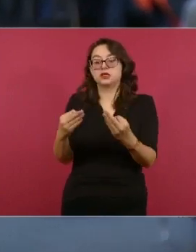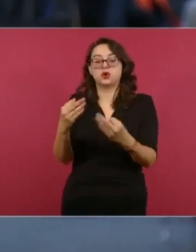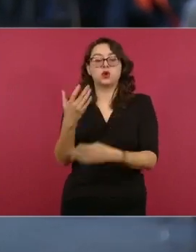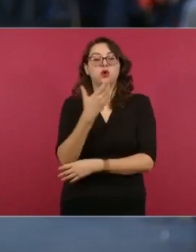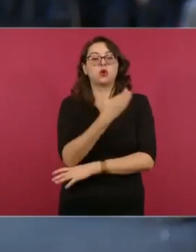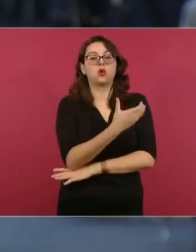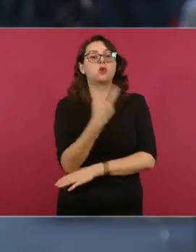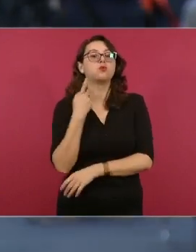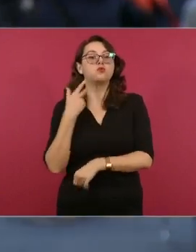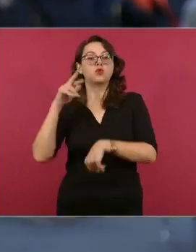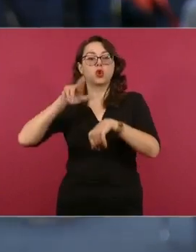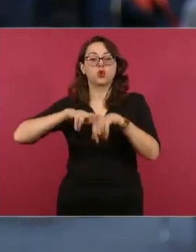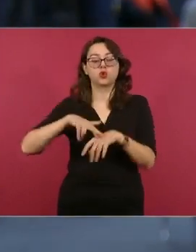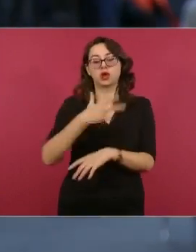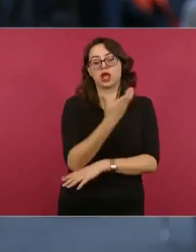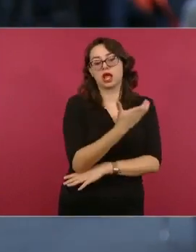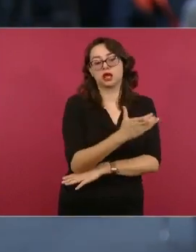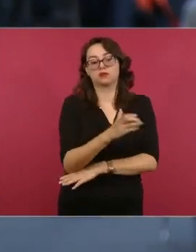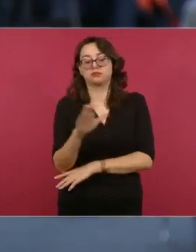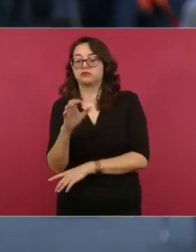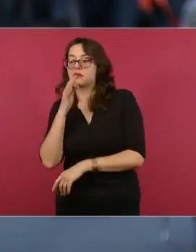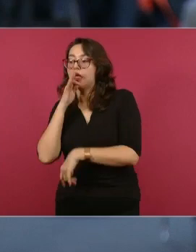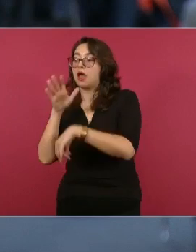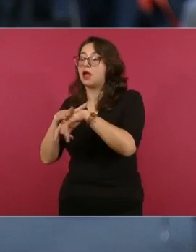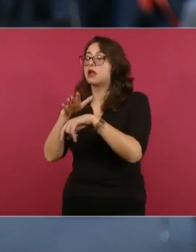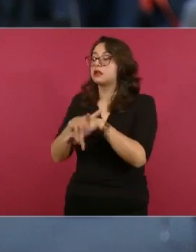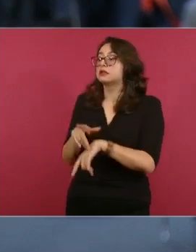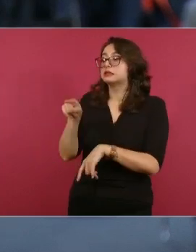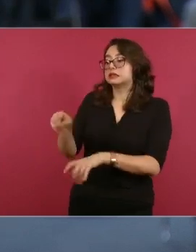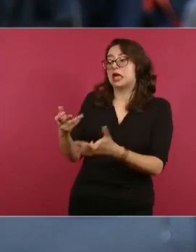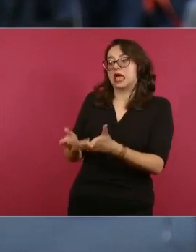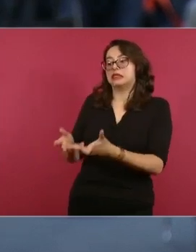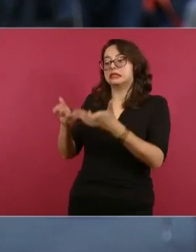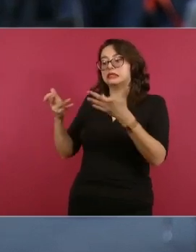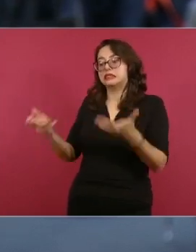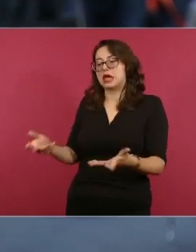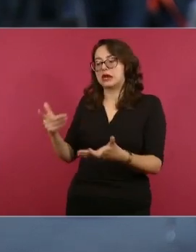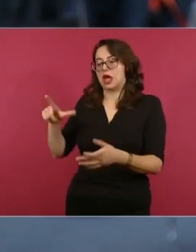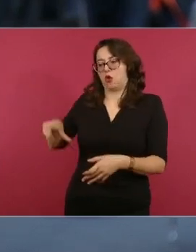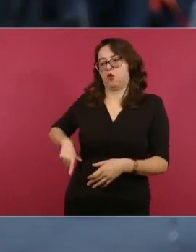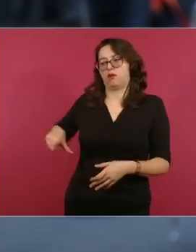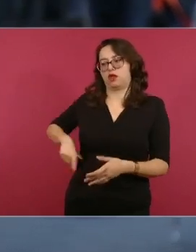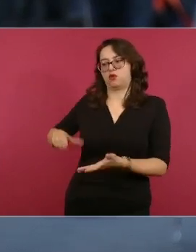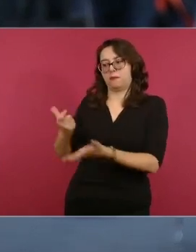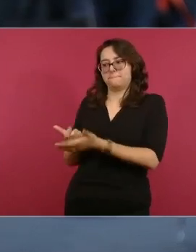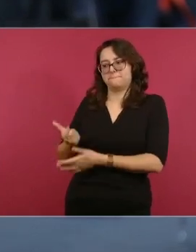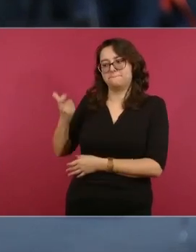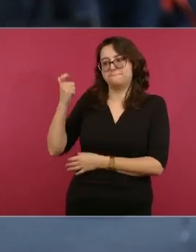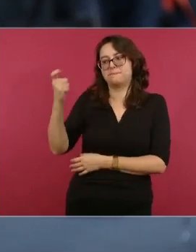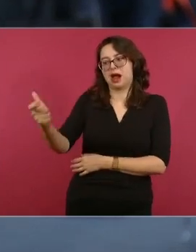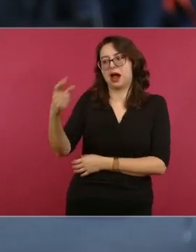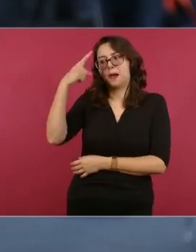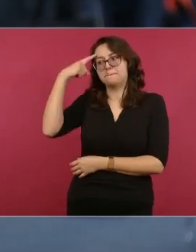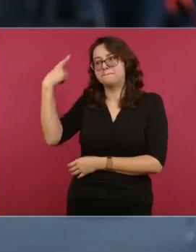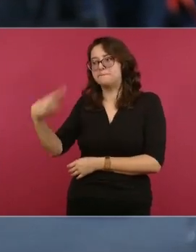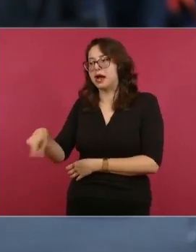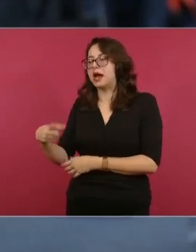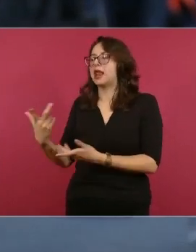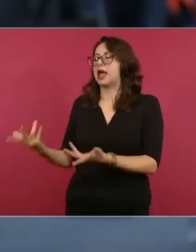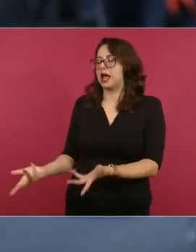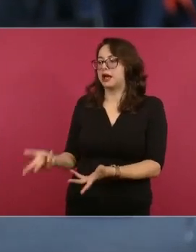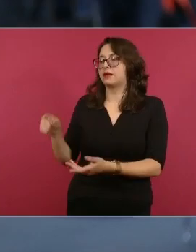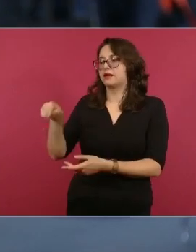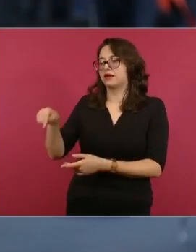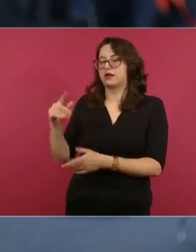habría una expropiación de estos ejidos. Y bueno, pues se autorizó el